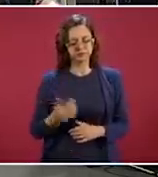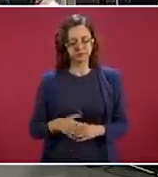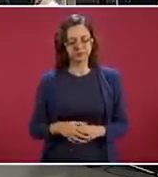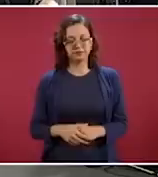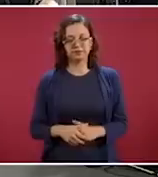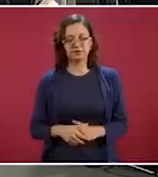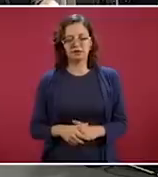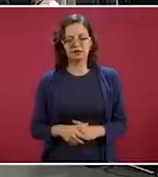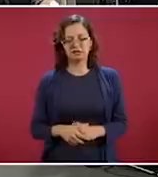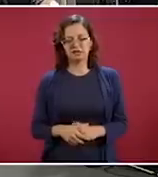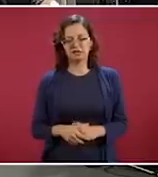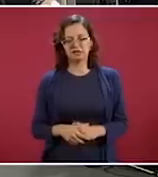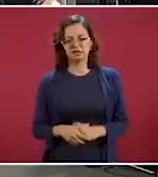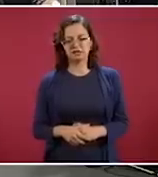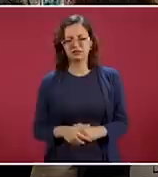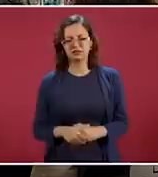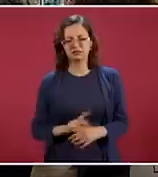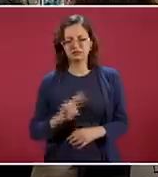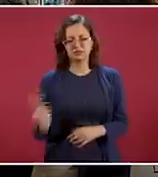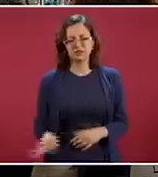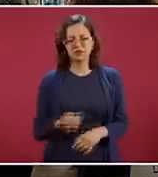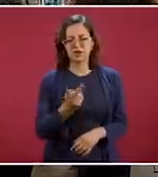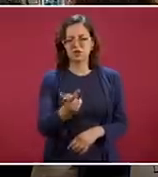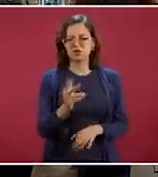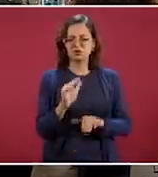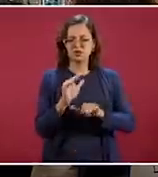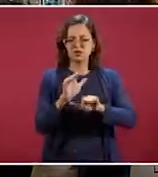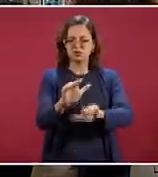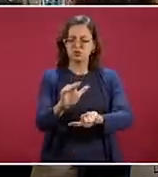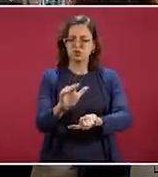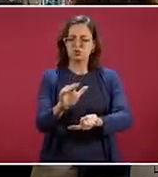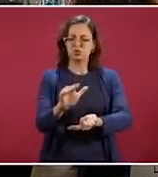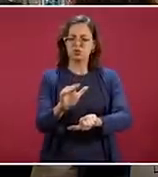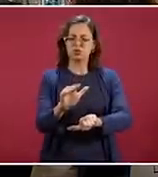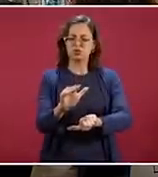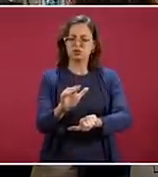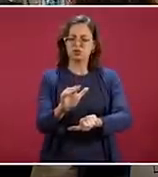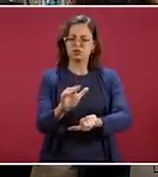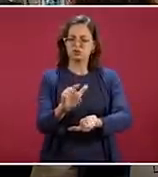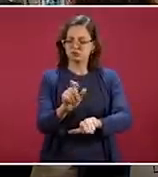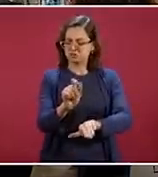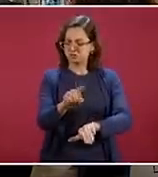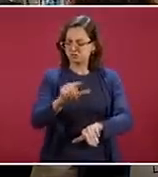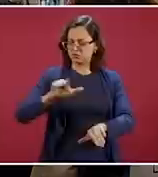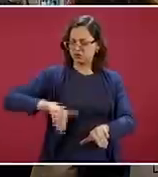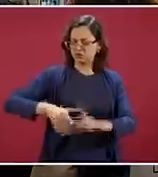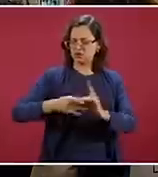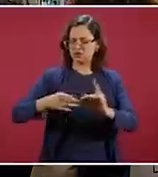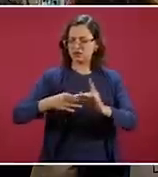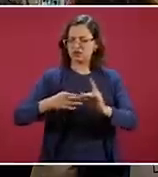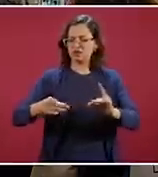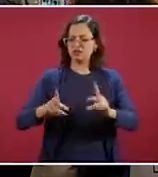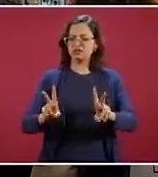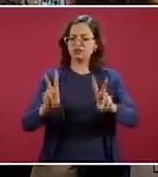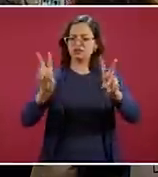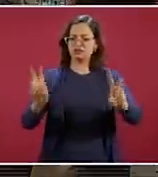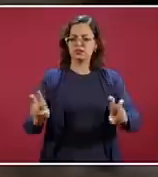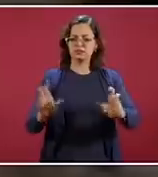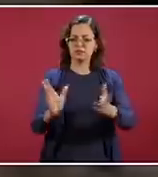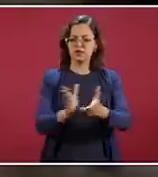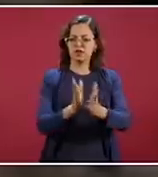acaba usted de decir. Y es saber si se continúa impulsando el estudio de la cartilla moral, por